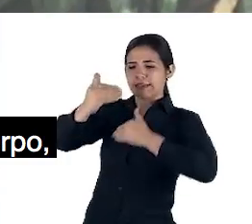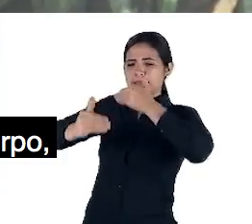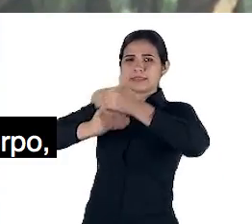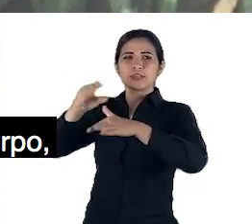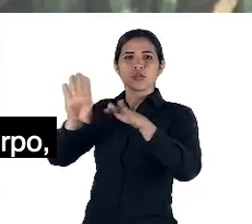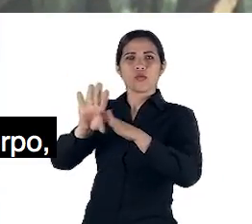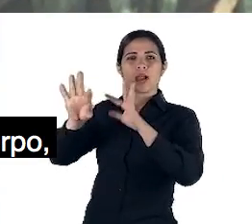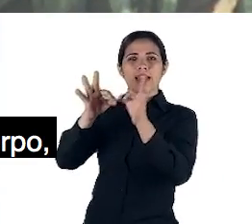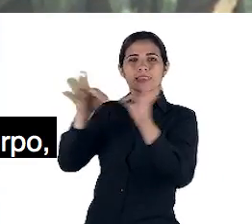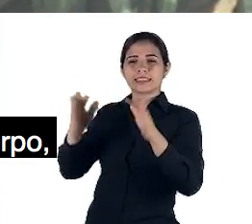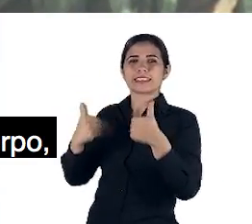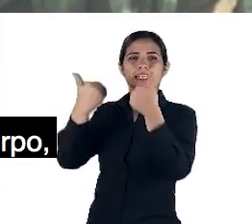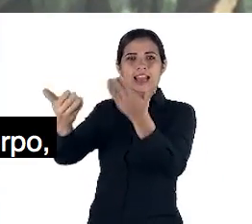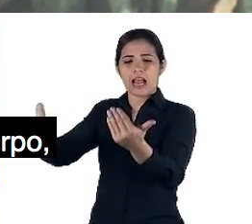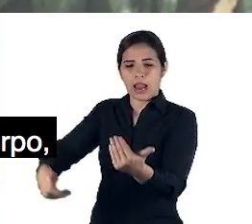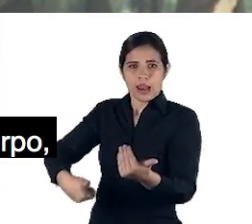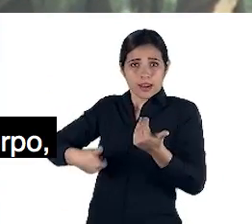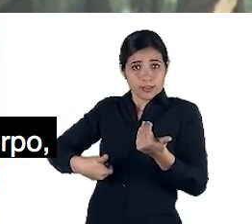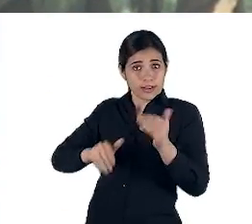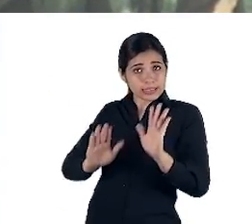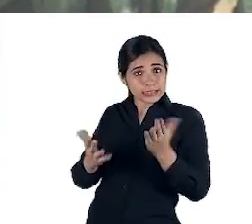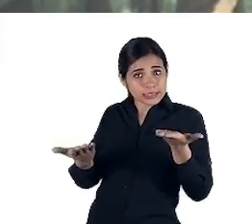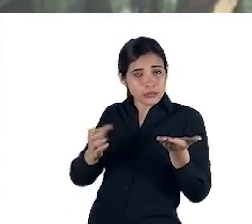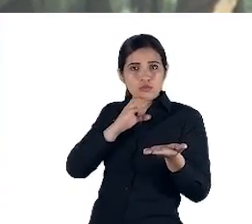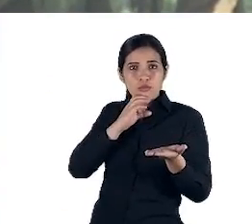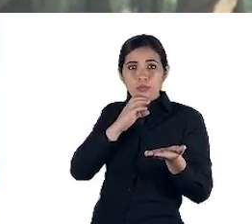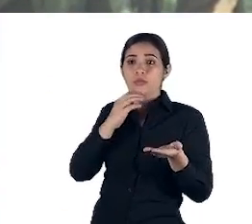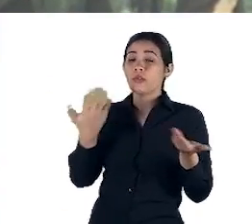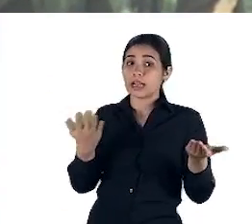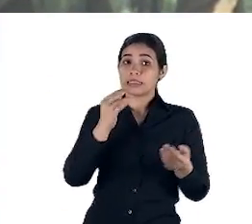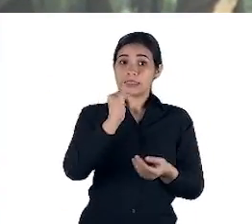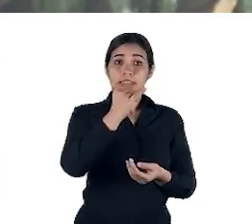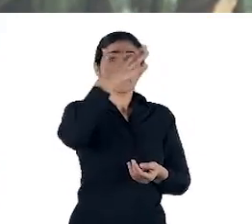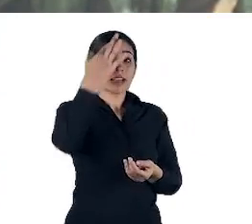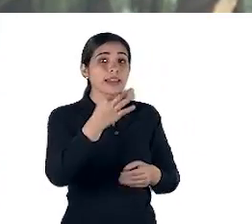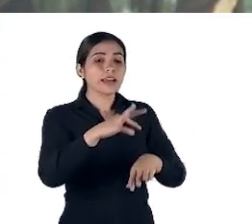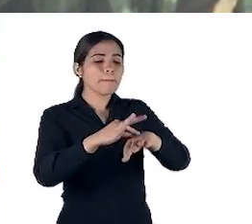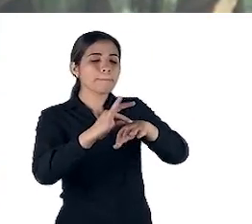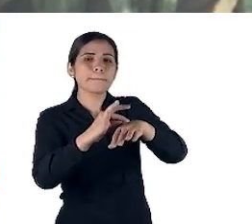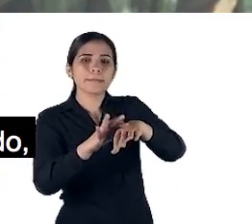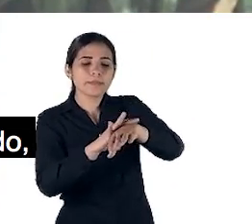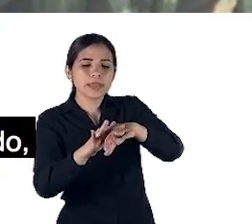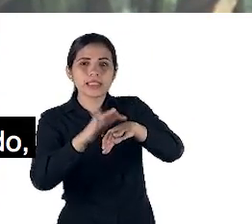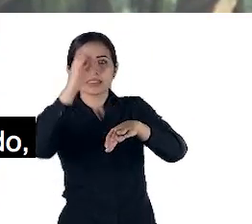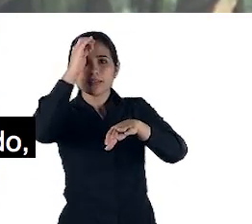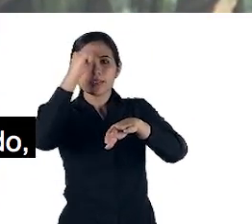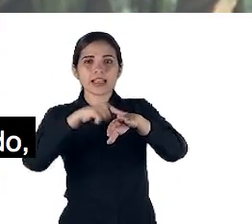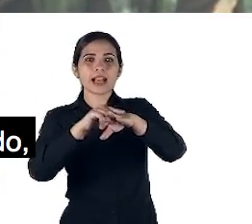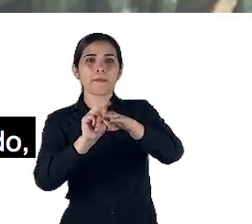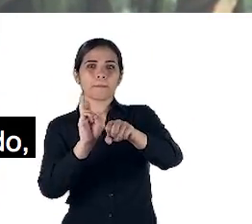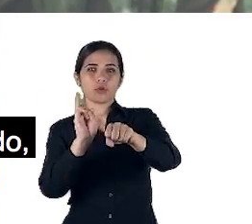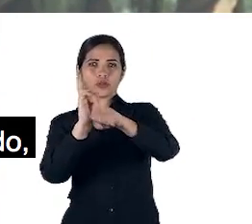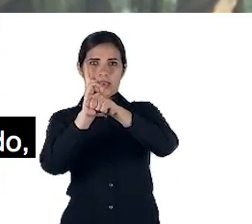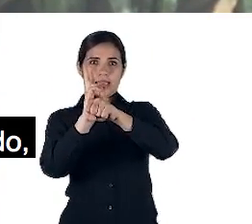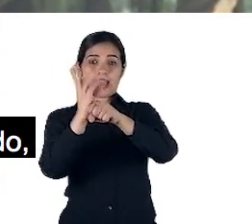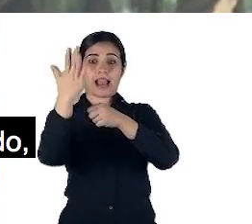que la piel es el primer órgano de choque del cuerpo y es el que te protege de todo el exterior. Y si vos estás